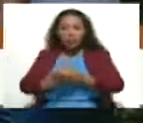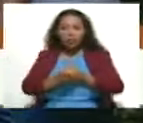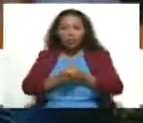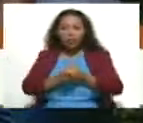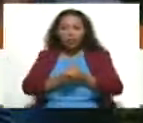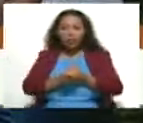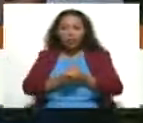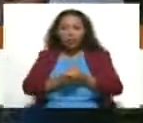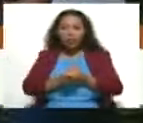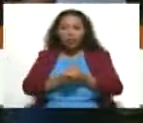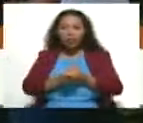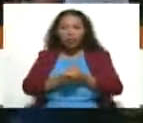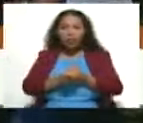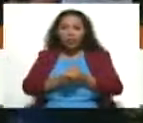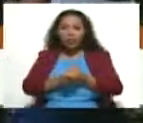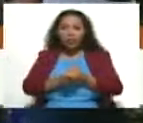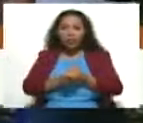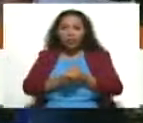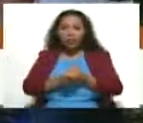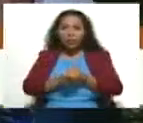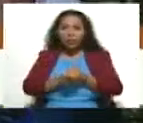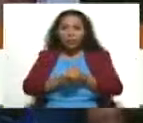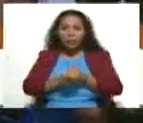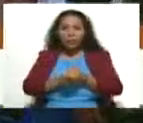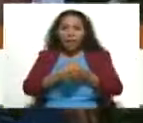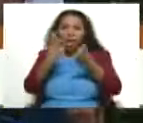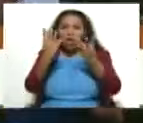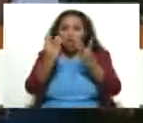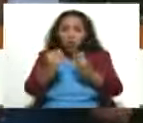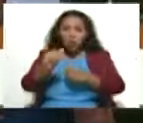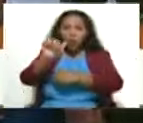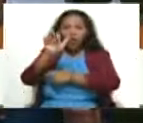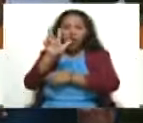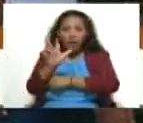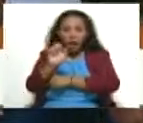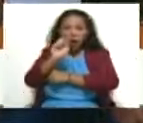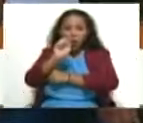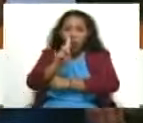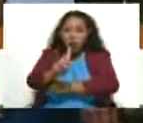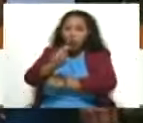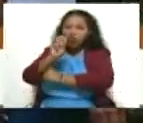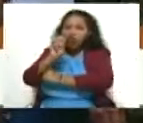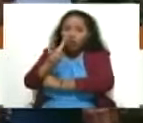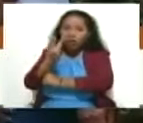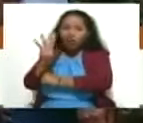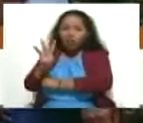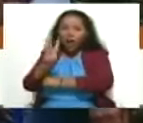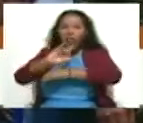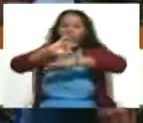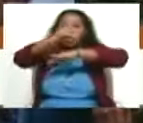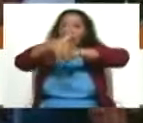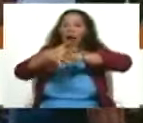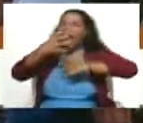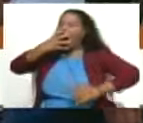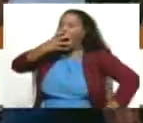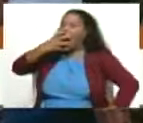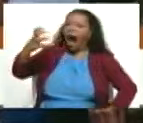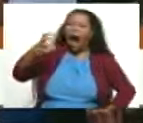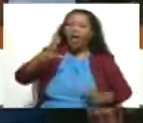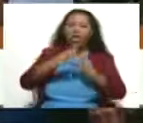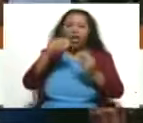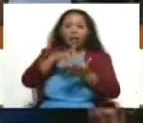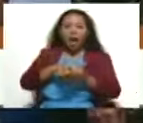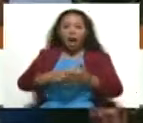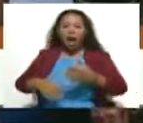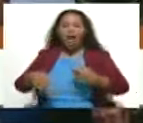Así que a la cuenta de tres, del Tamacuro grita, el